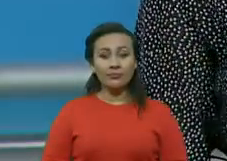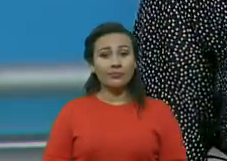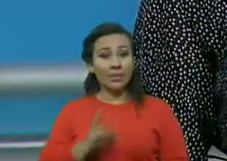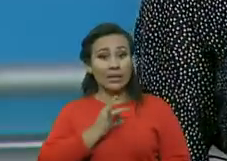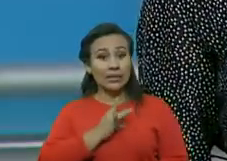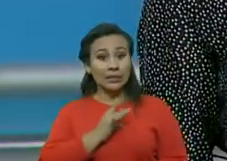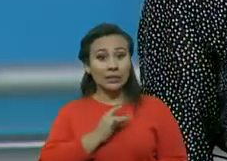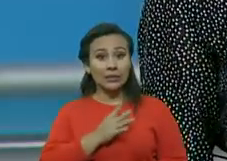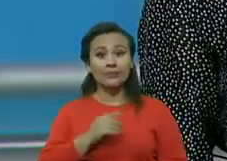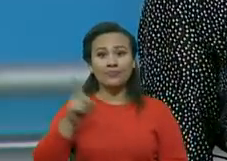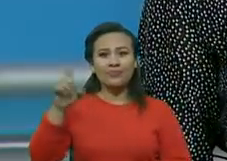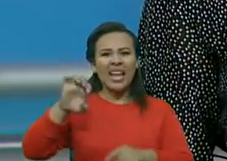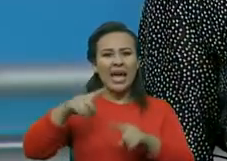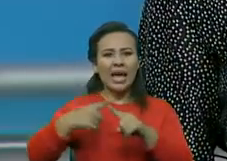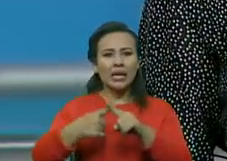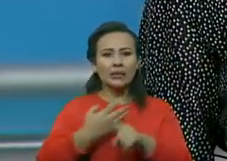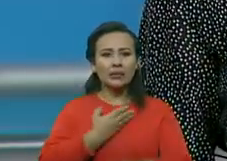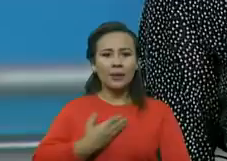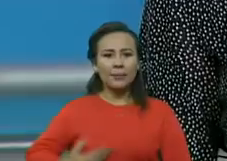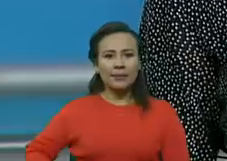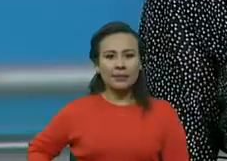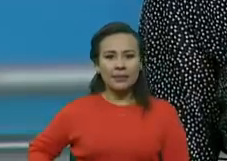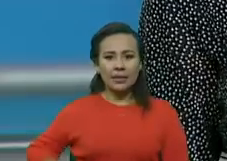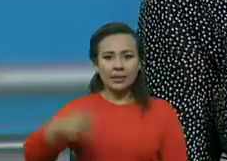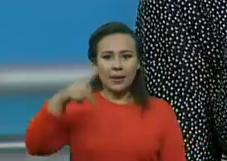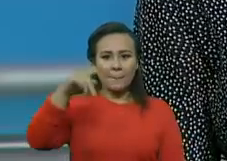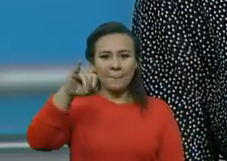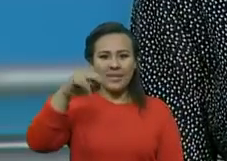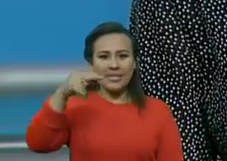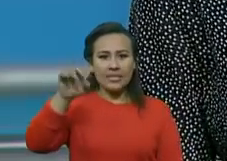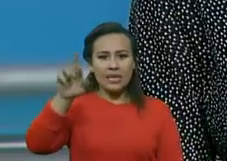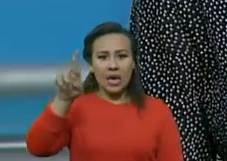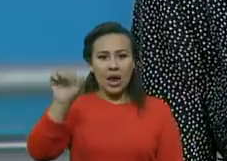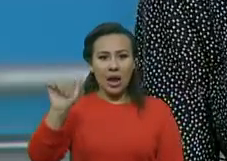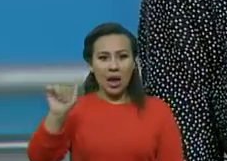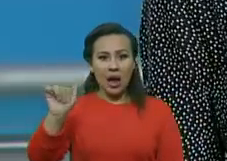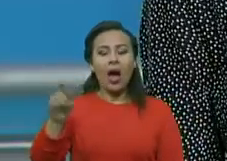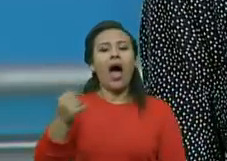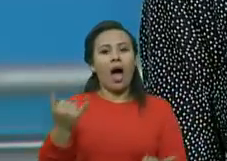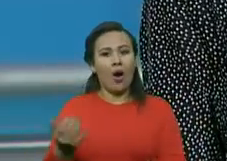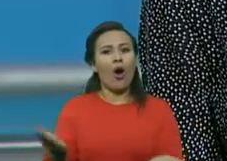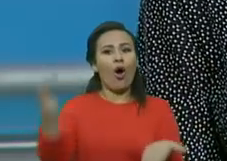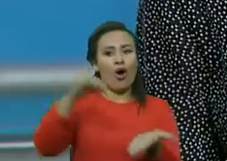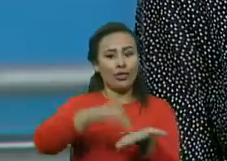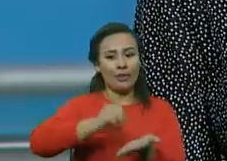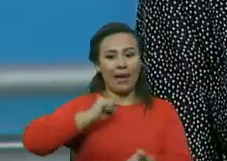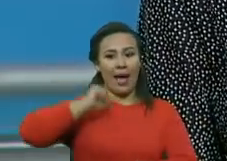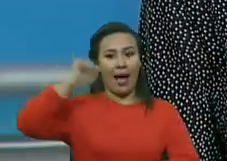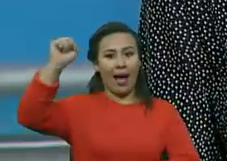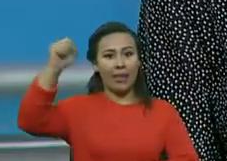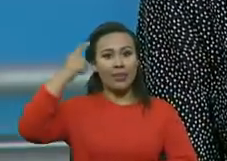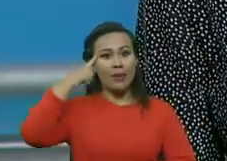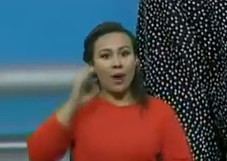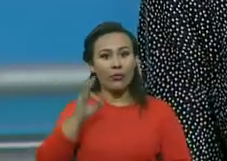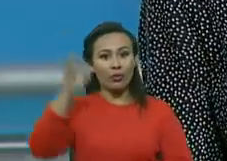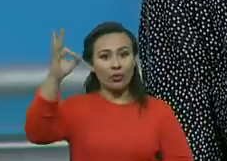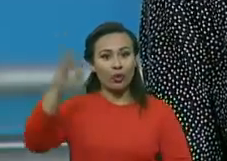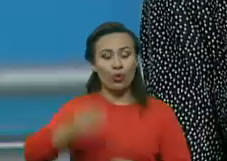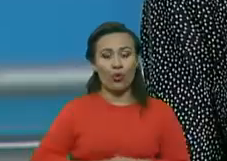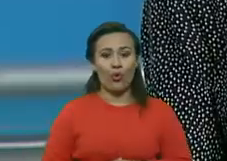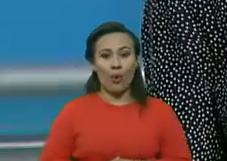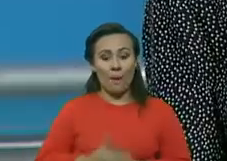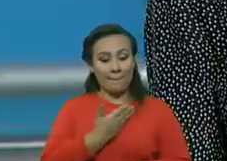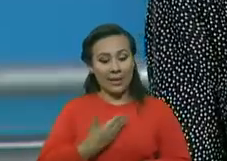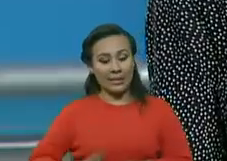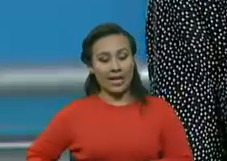En Chile, el expresidente Sebastián Piñera ganó la segunda vuelta y gobernará por los próximos 4 años. Piñera